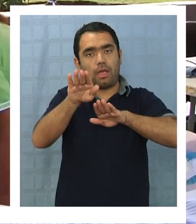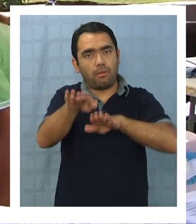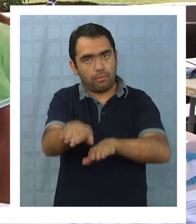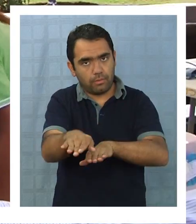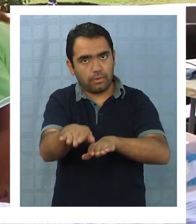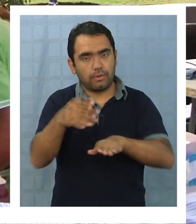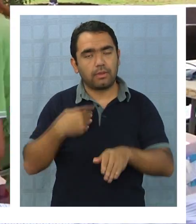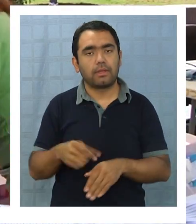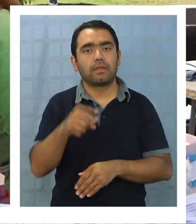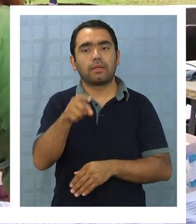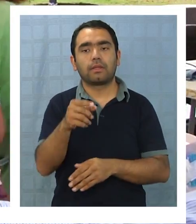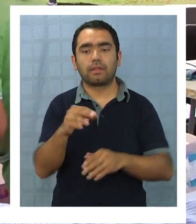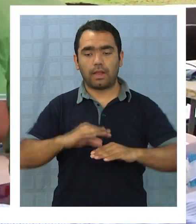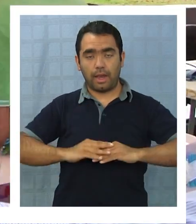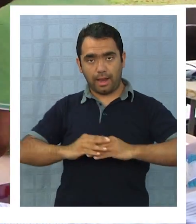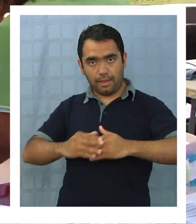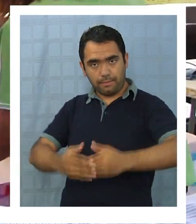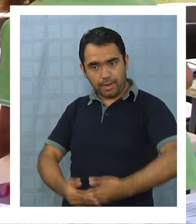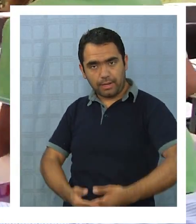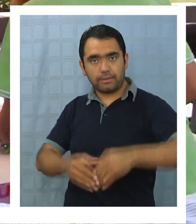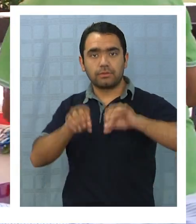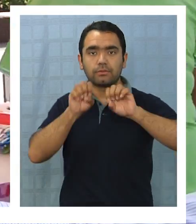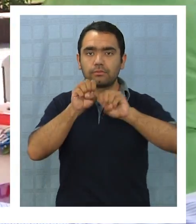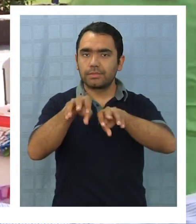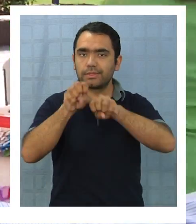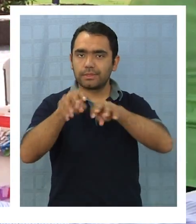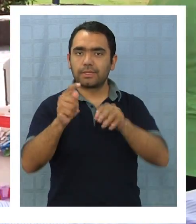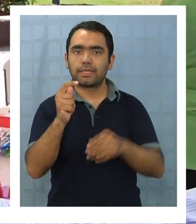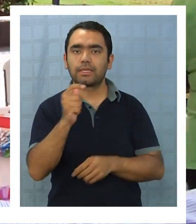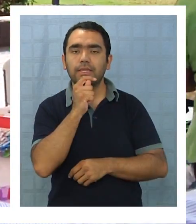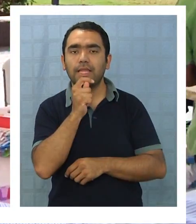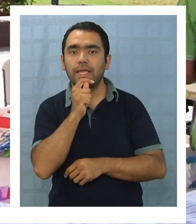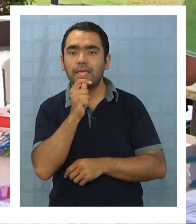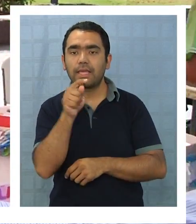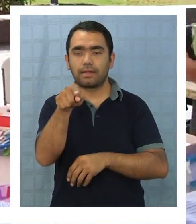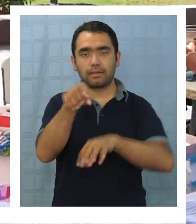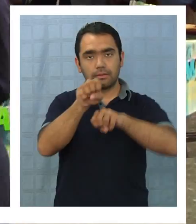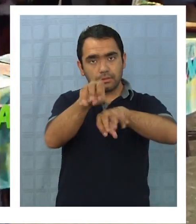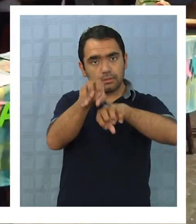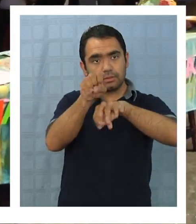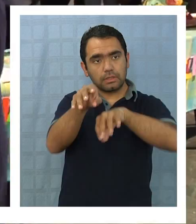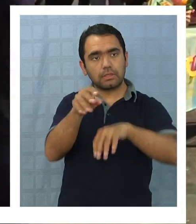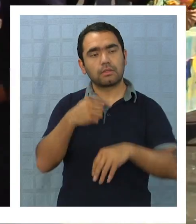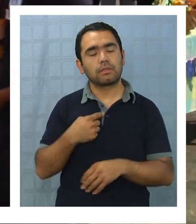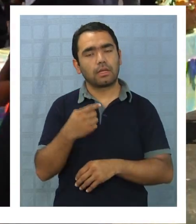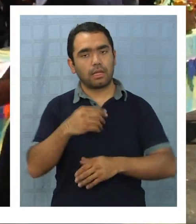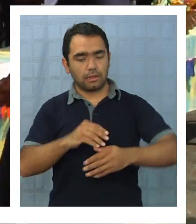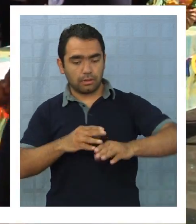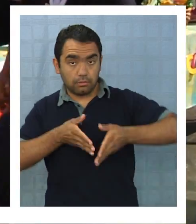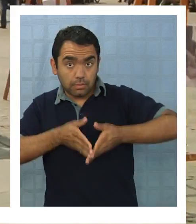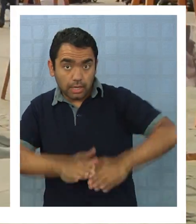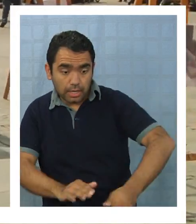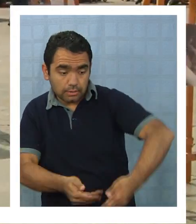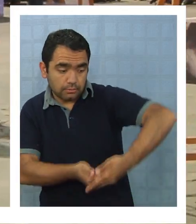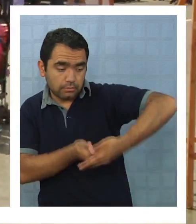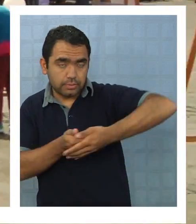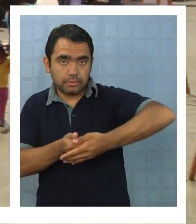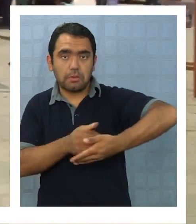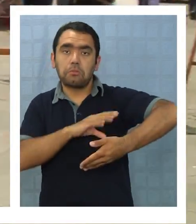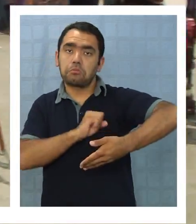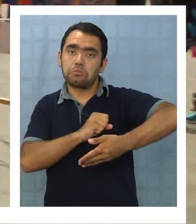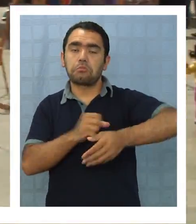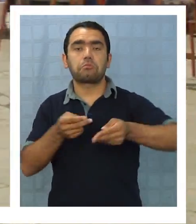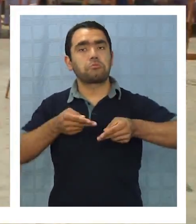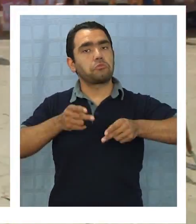la gestación desde el embarazo la empezamos a educar y le hacemos talleres para que cuando ya nazca su bebé se vean enfrentadas a darle pecho no tengan ninguna